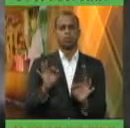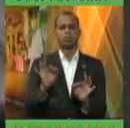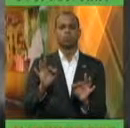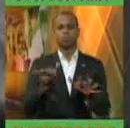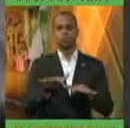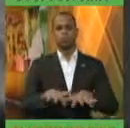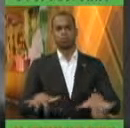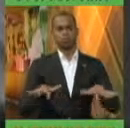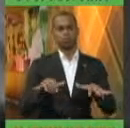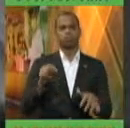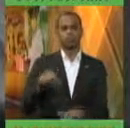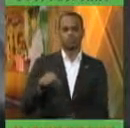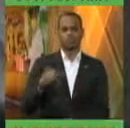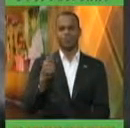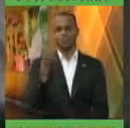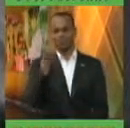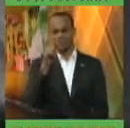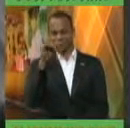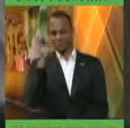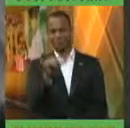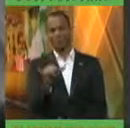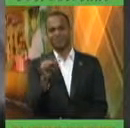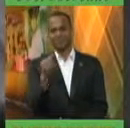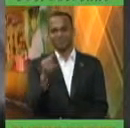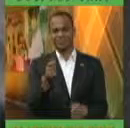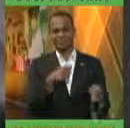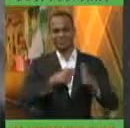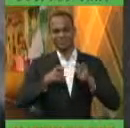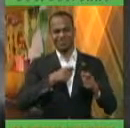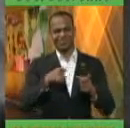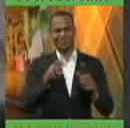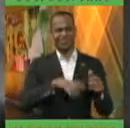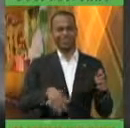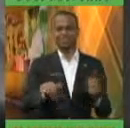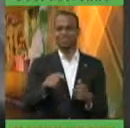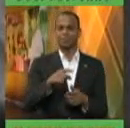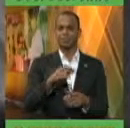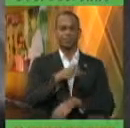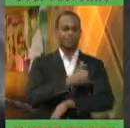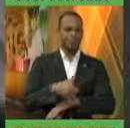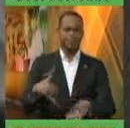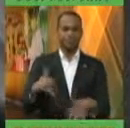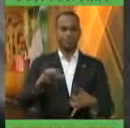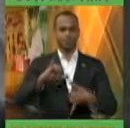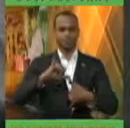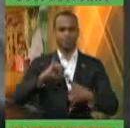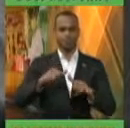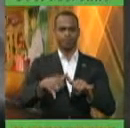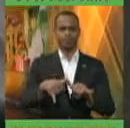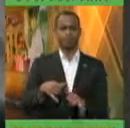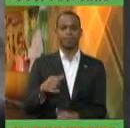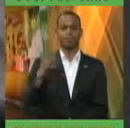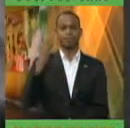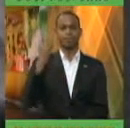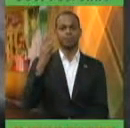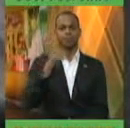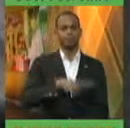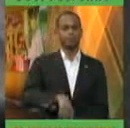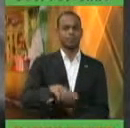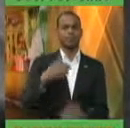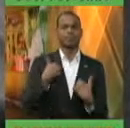con esos coordinadores o siguen miedo es un arquitecto que está allá porque ellos tienen